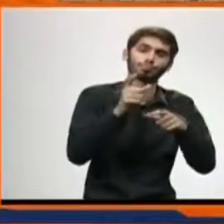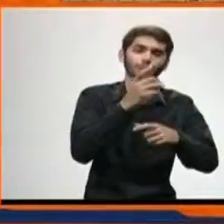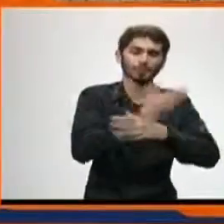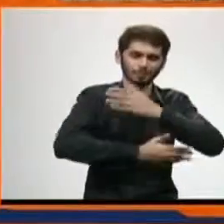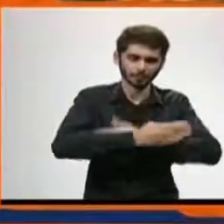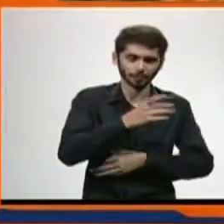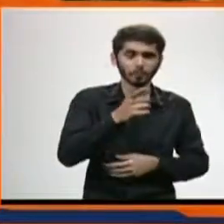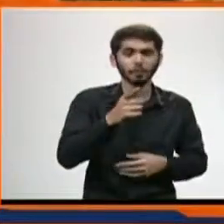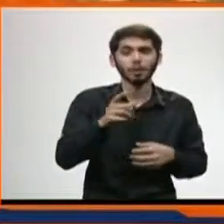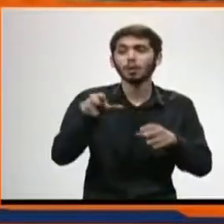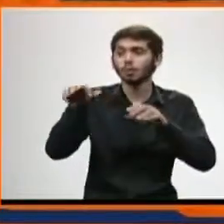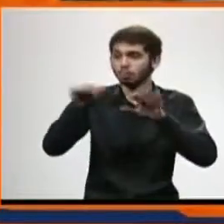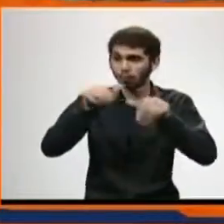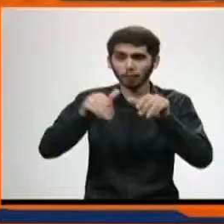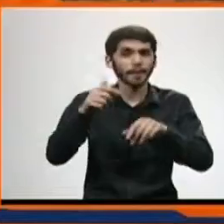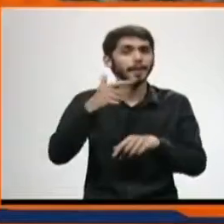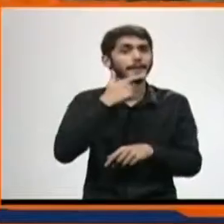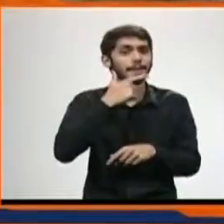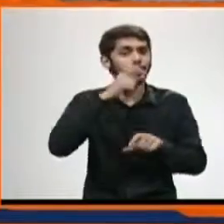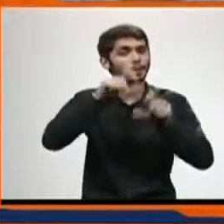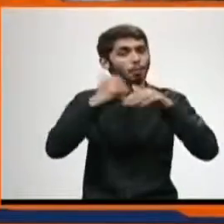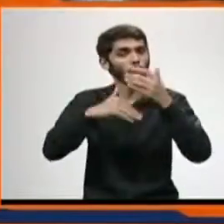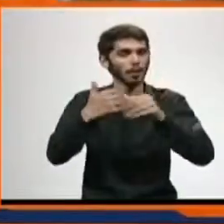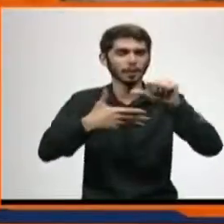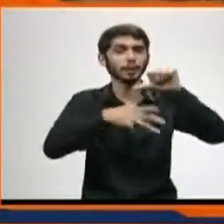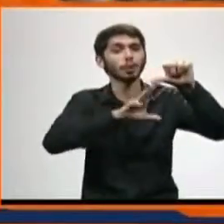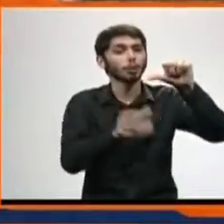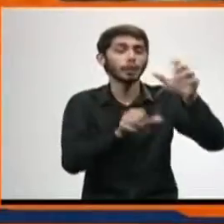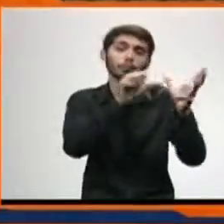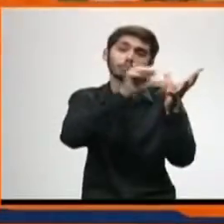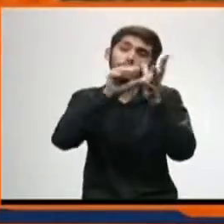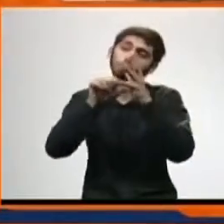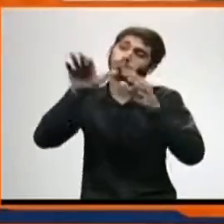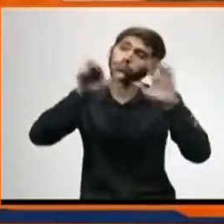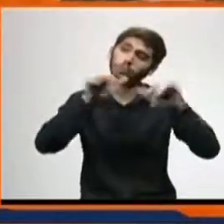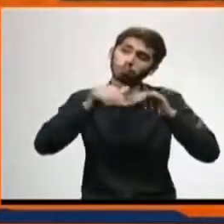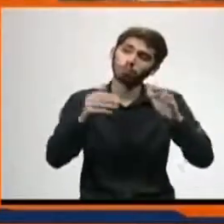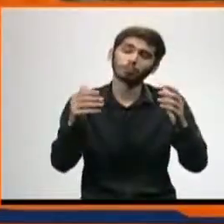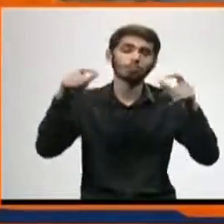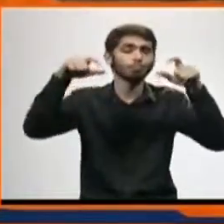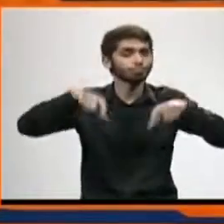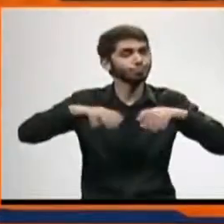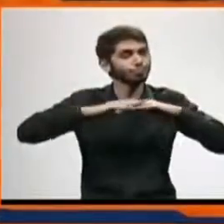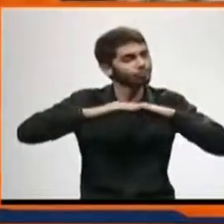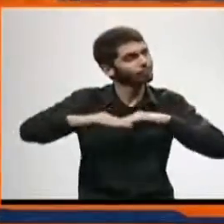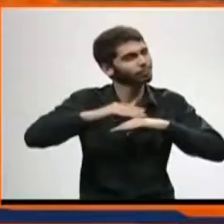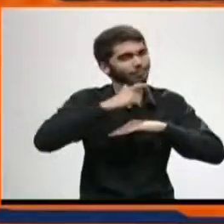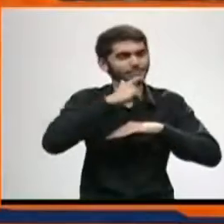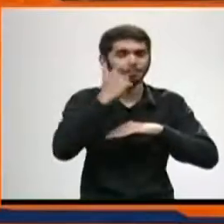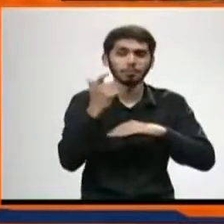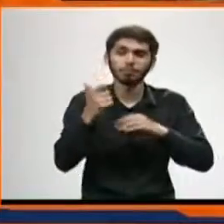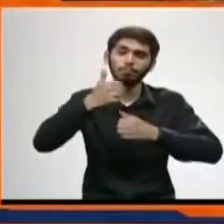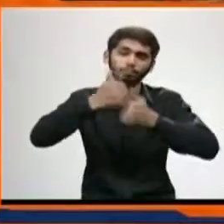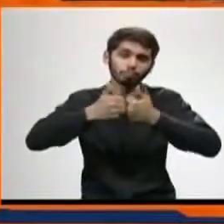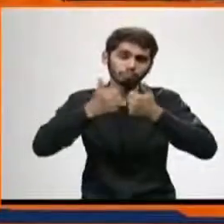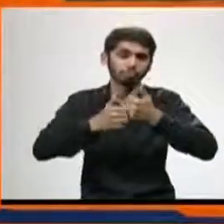17 jugadores de cinco países de Sudamérica que vinieron al polvo de ladrillo de obras sanitarias para sumar puntos para